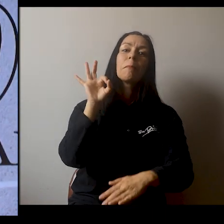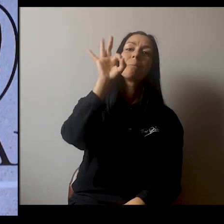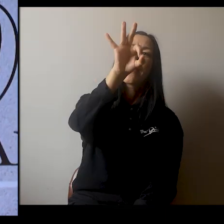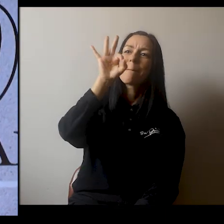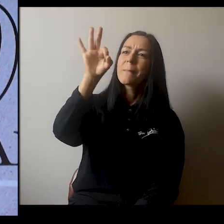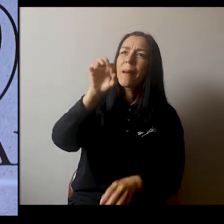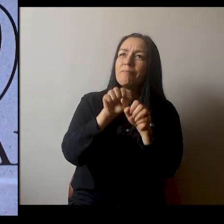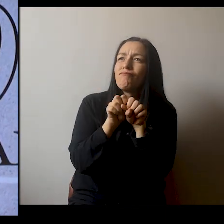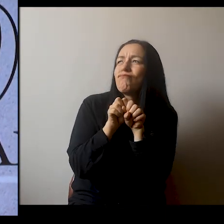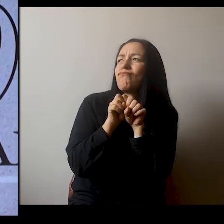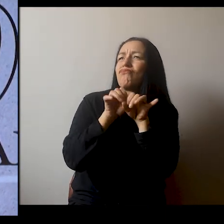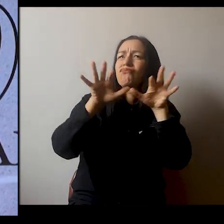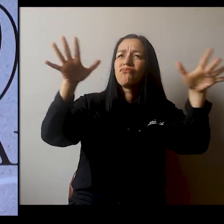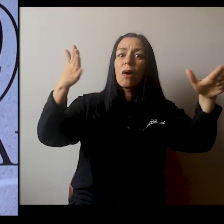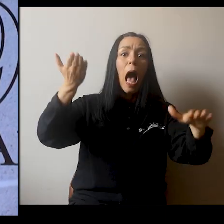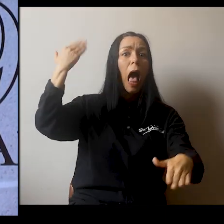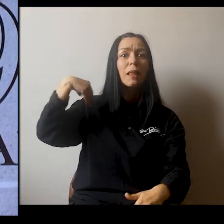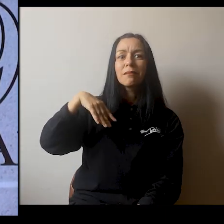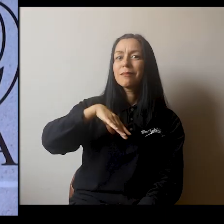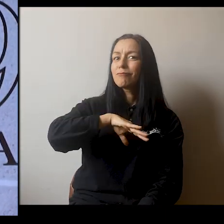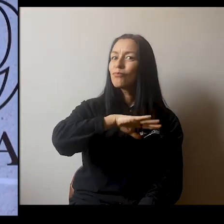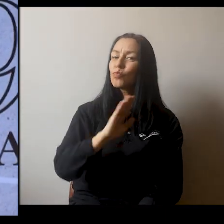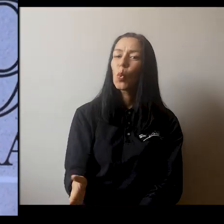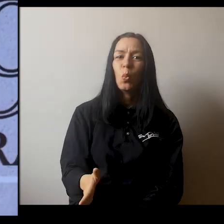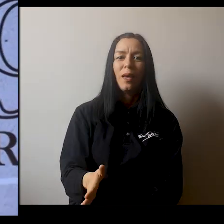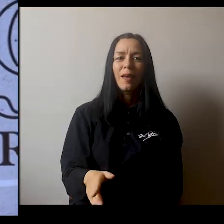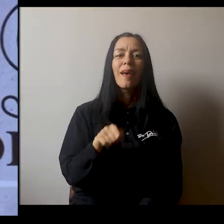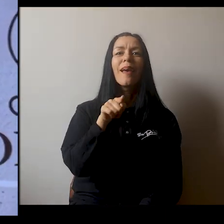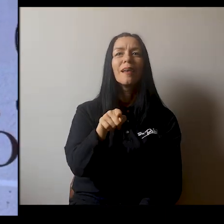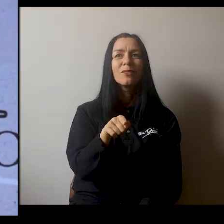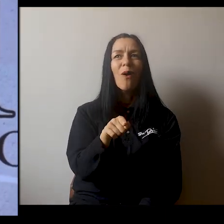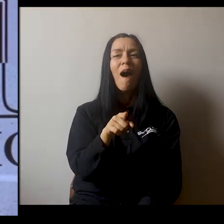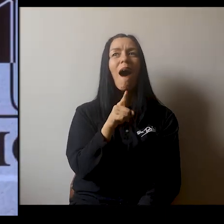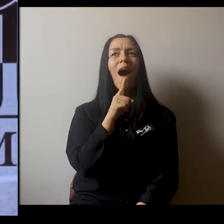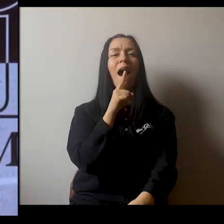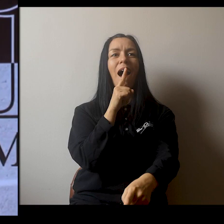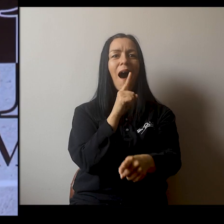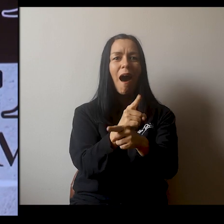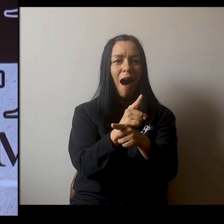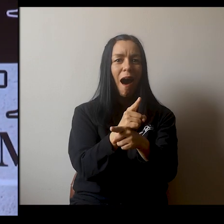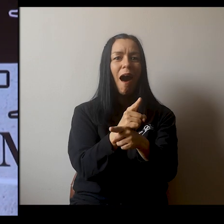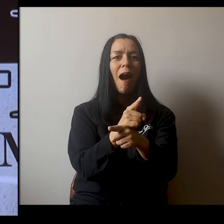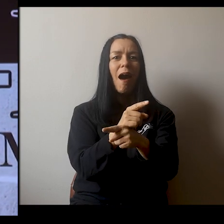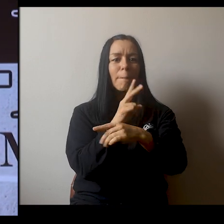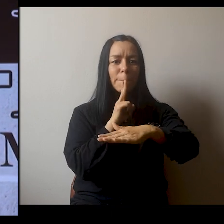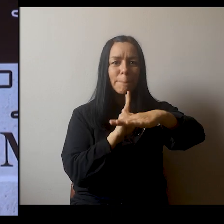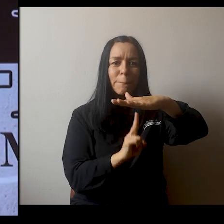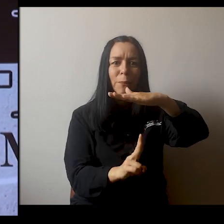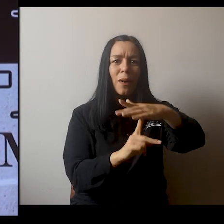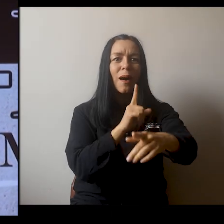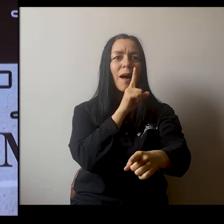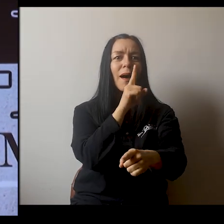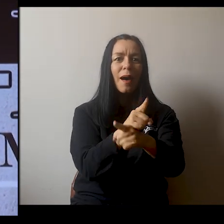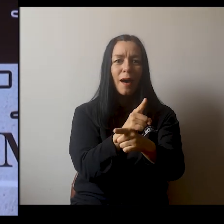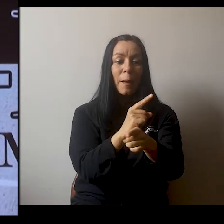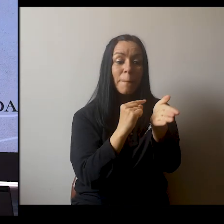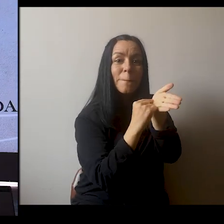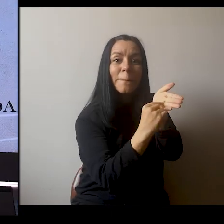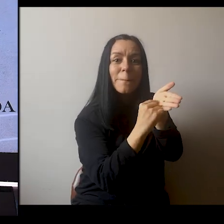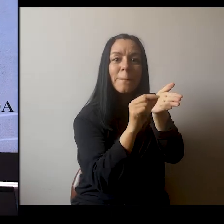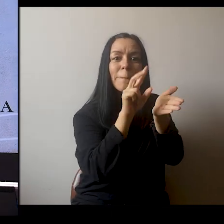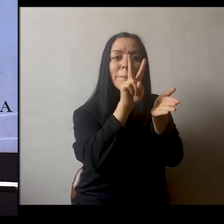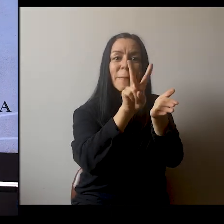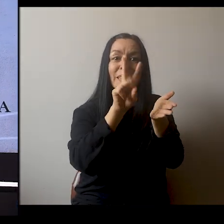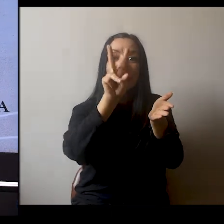iglesias predicando como nunca antes había visto. Y es un cumplimiento de esta palabra. Y luego